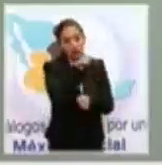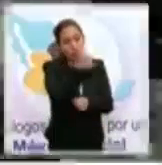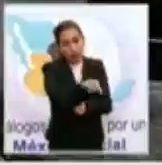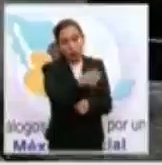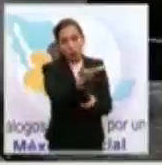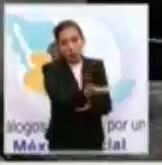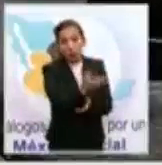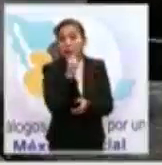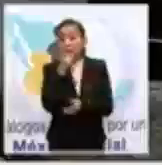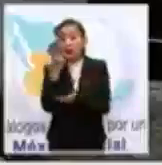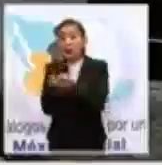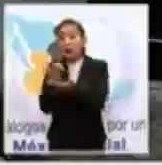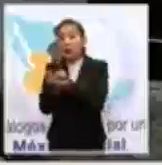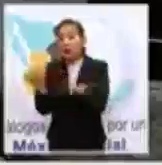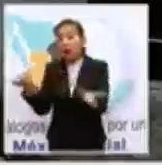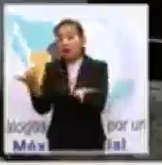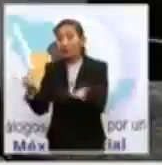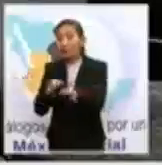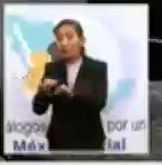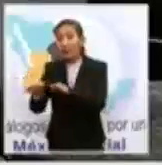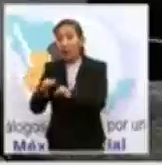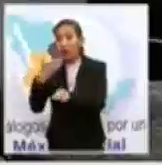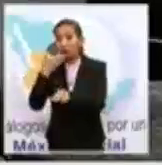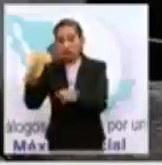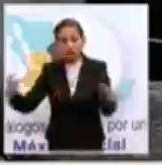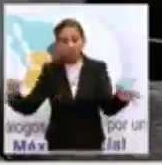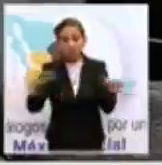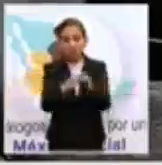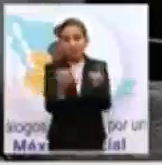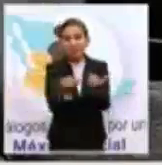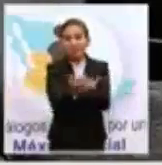sería bueno pedirle a la economía que generara empleos calificados.